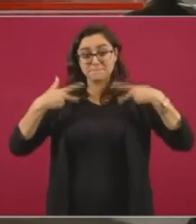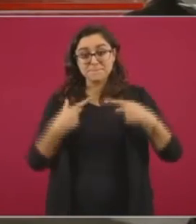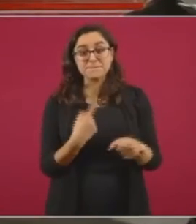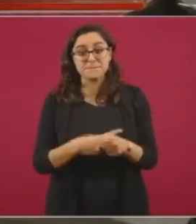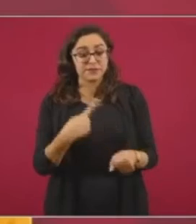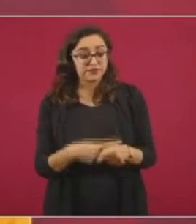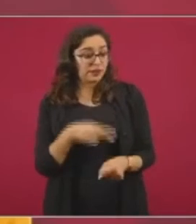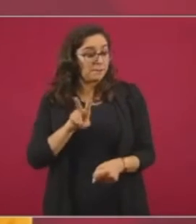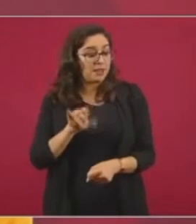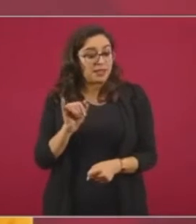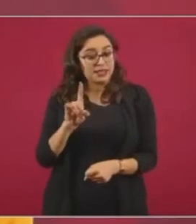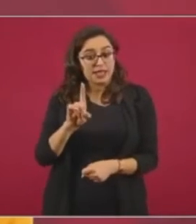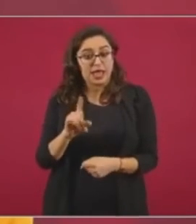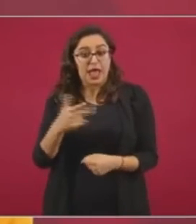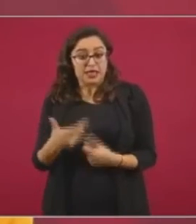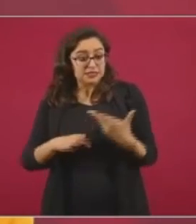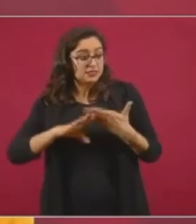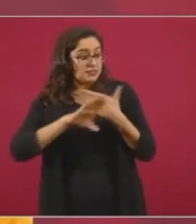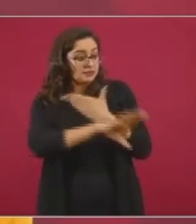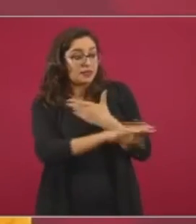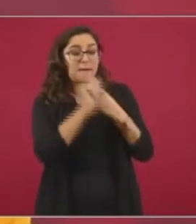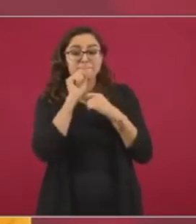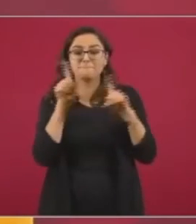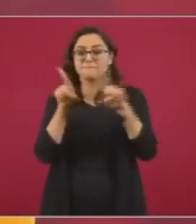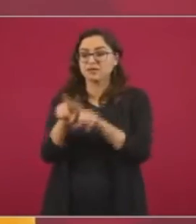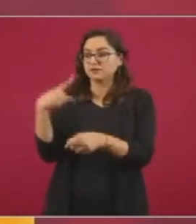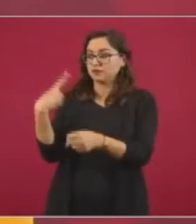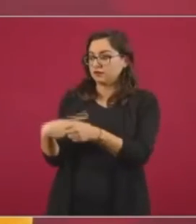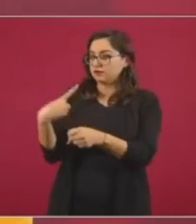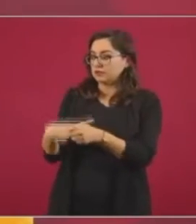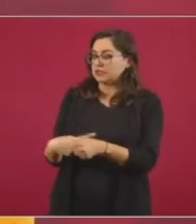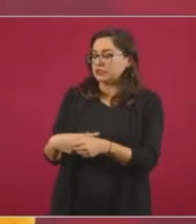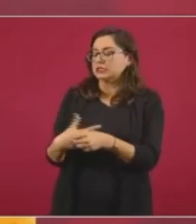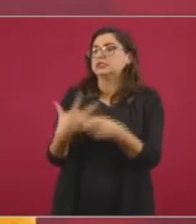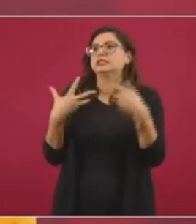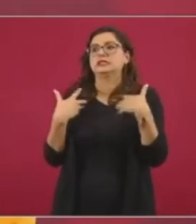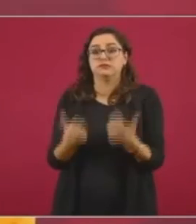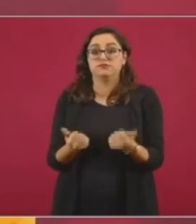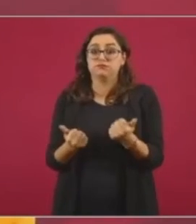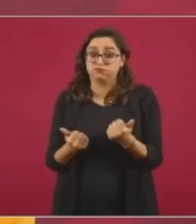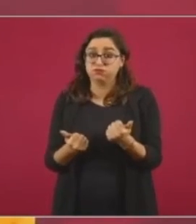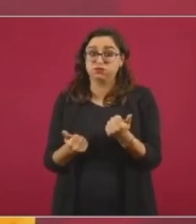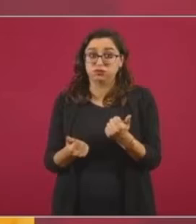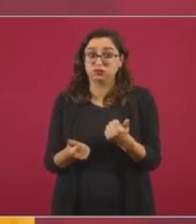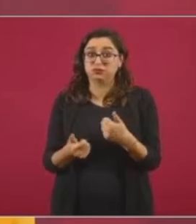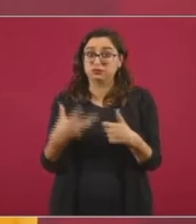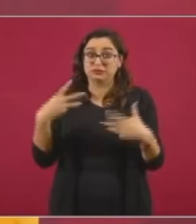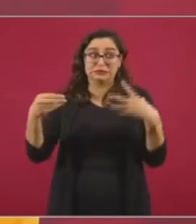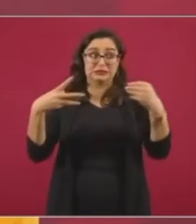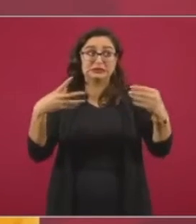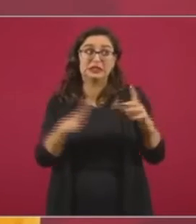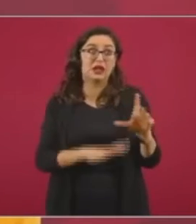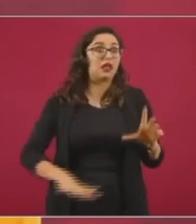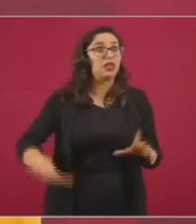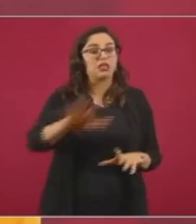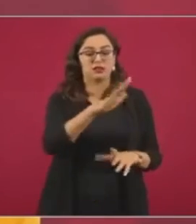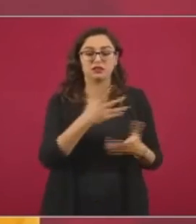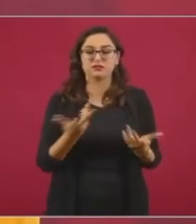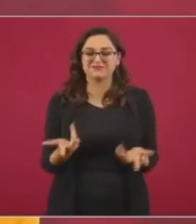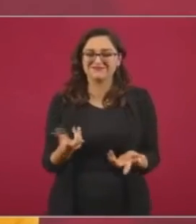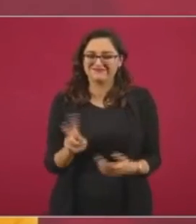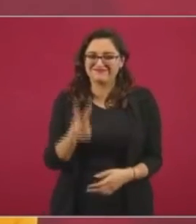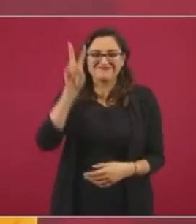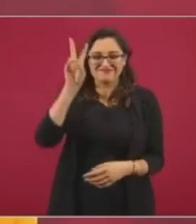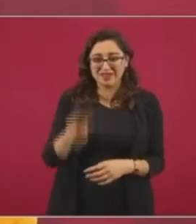para mejorar la comprensión de esta enfermedad como un problema de salud pública. Efectivamente, el VIH sigue siendo un